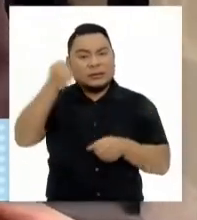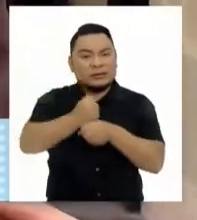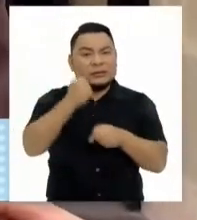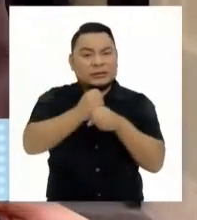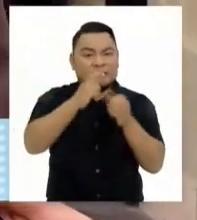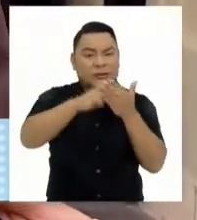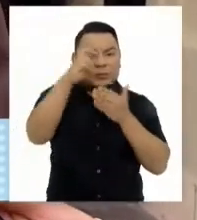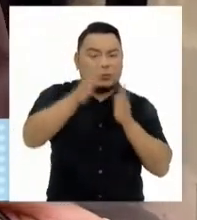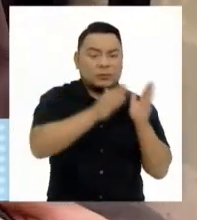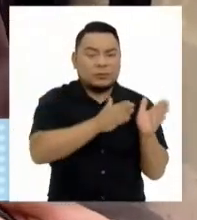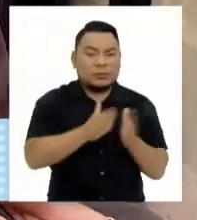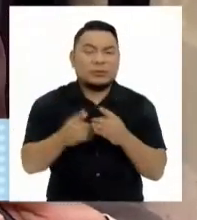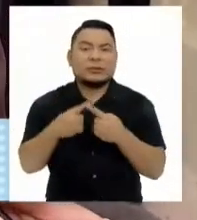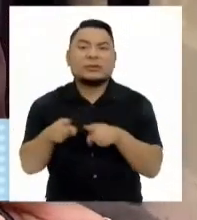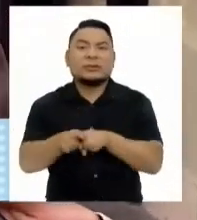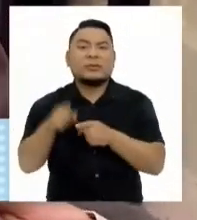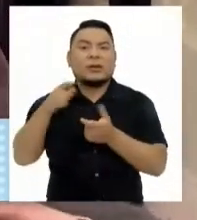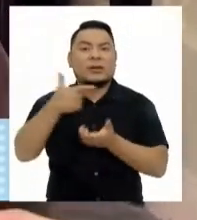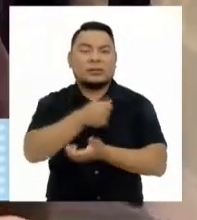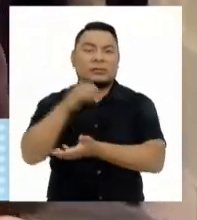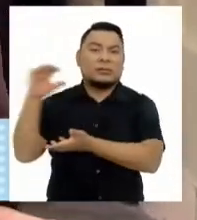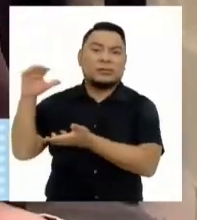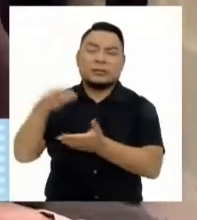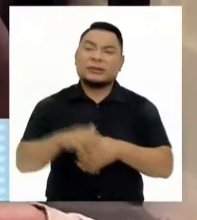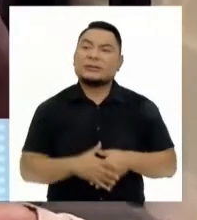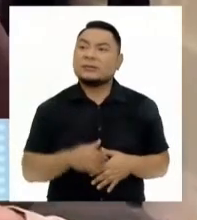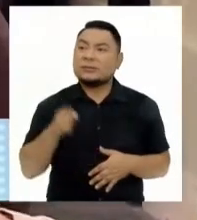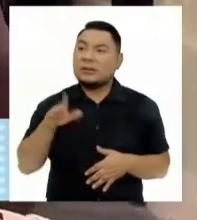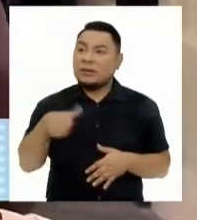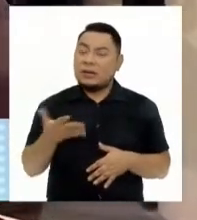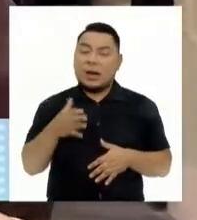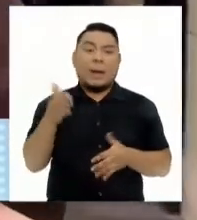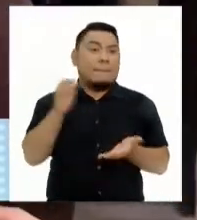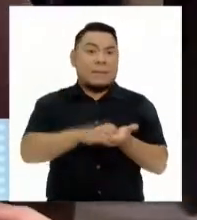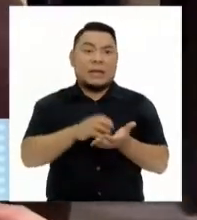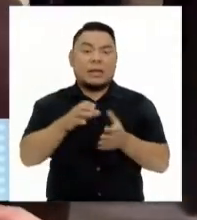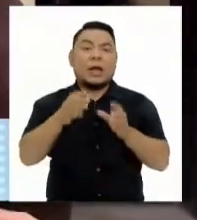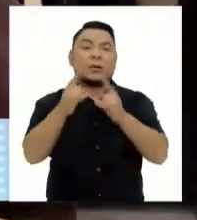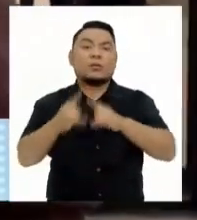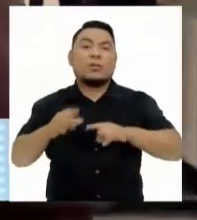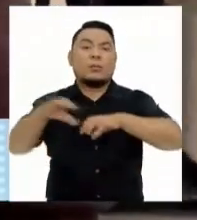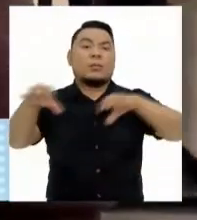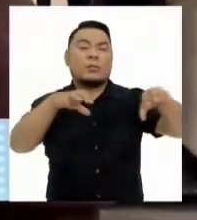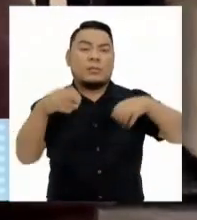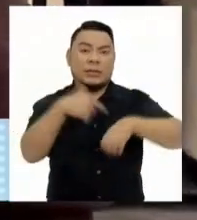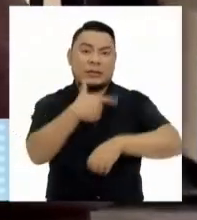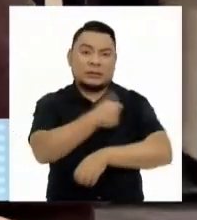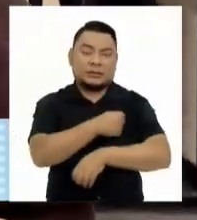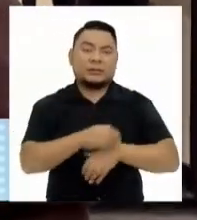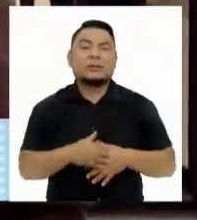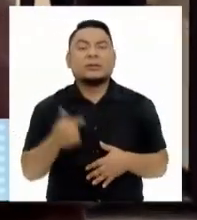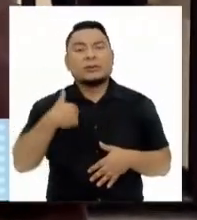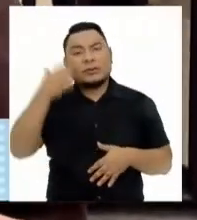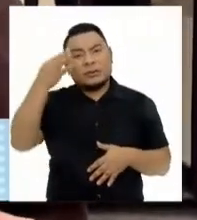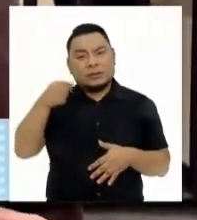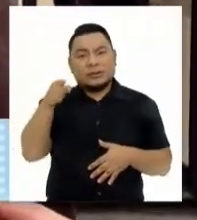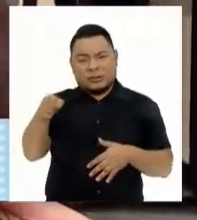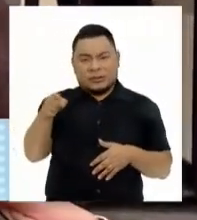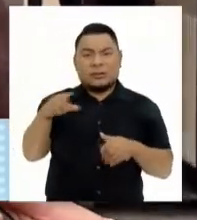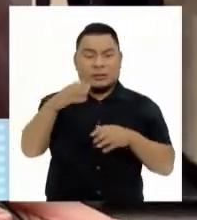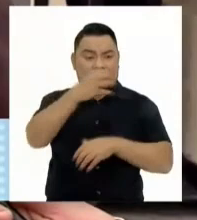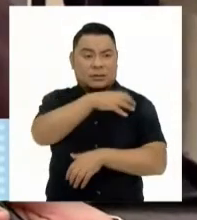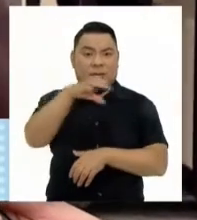de vacunación, sino de tener las vacunas. ¿Hablaríamos de más vacunatones también, además de más vacunas? Yo diría que más vacunatones, que hay que